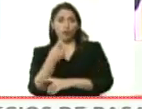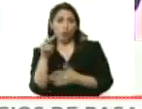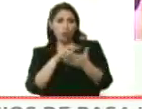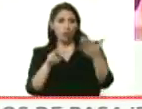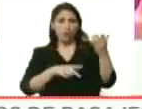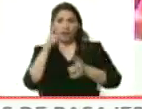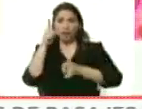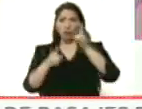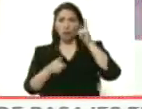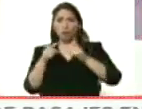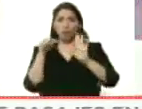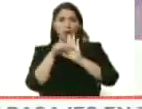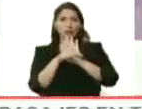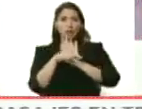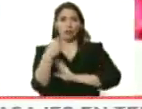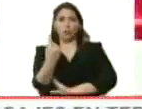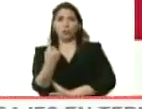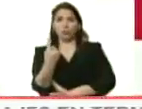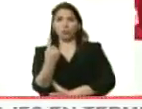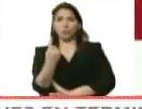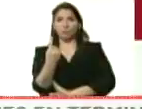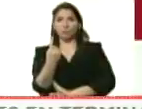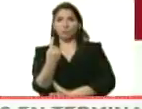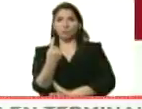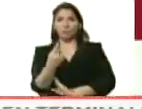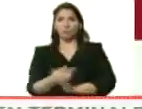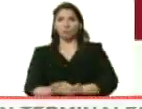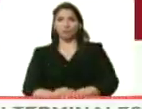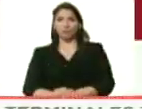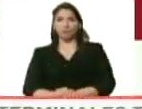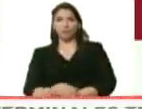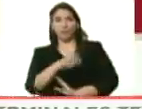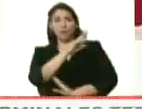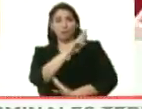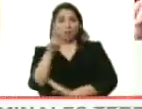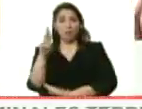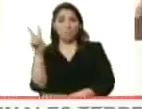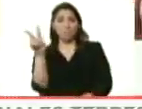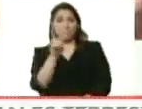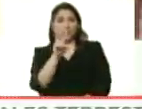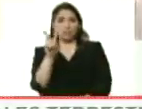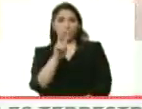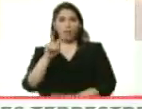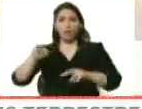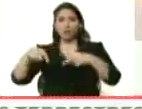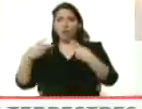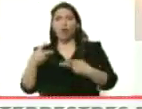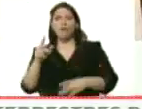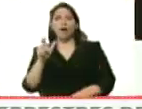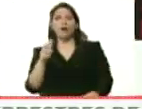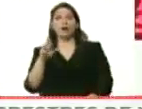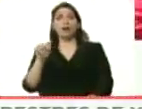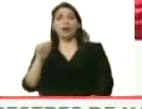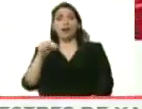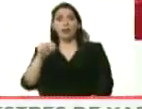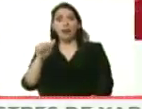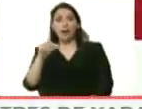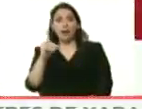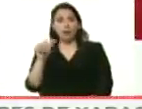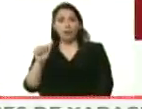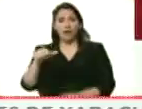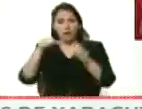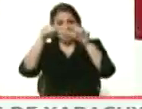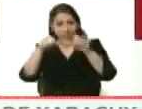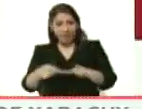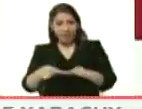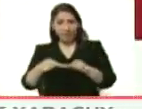algunos. Artículo número 1. Las repúblicas de Venezuela y la Nueva Granada quedan desde este